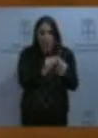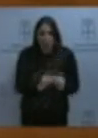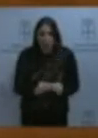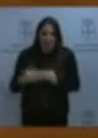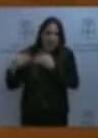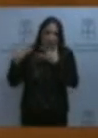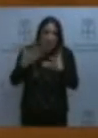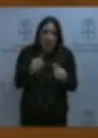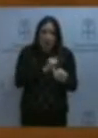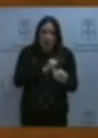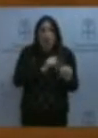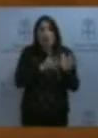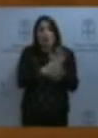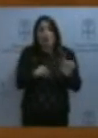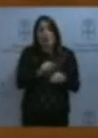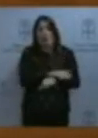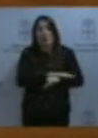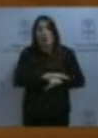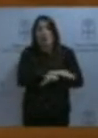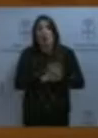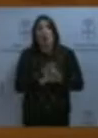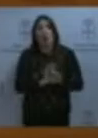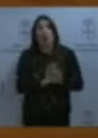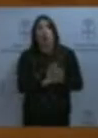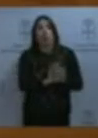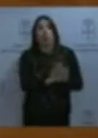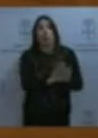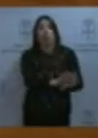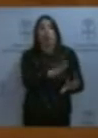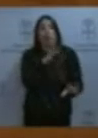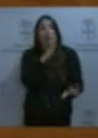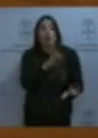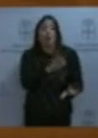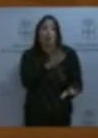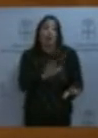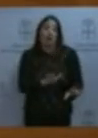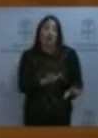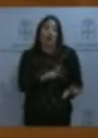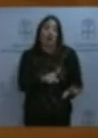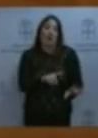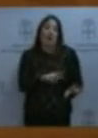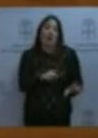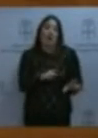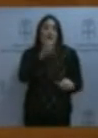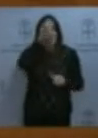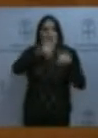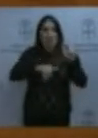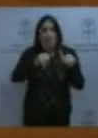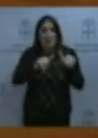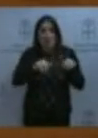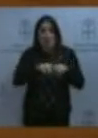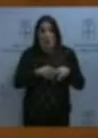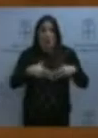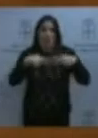un ejemplo de la dejadez de un Gobierno que no solo se ha encargado de firmar el fin de la minería, sino que está